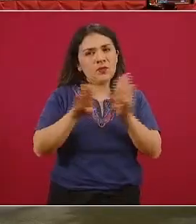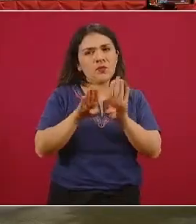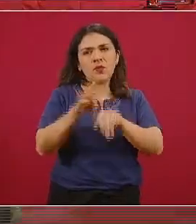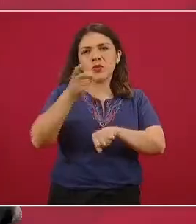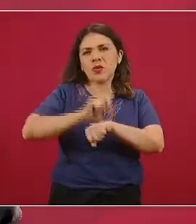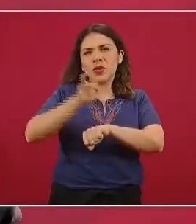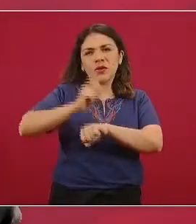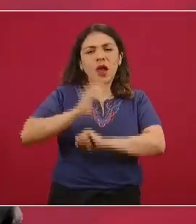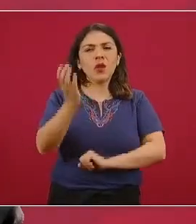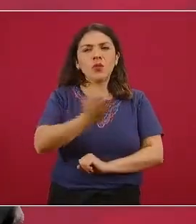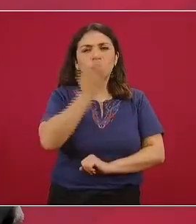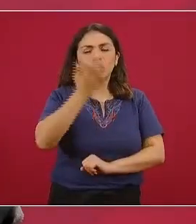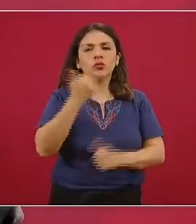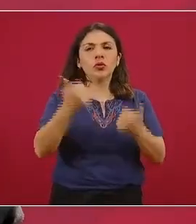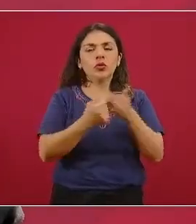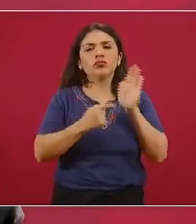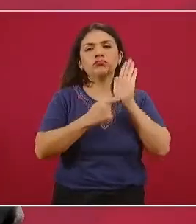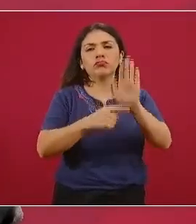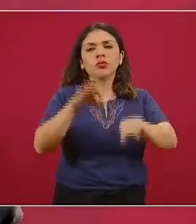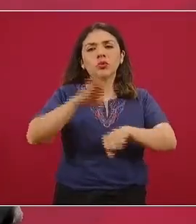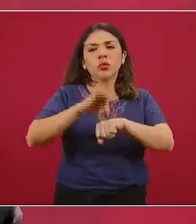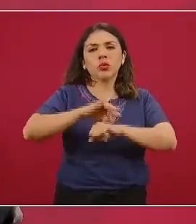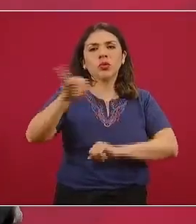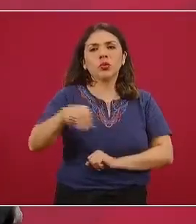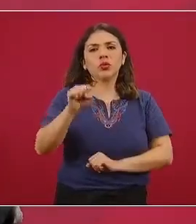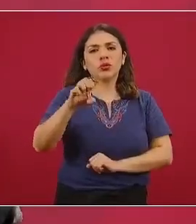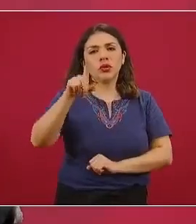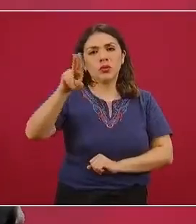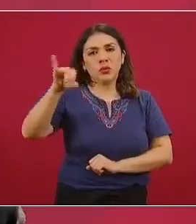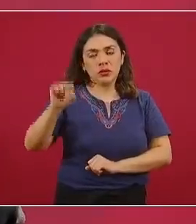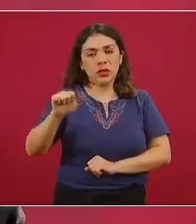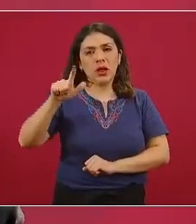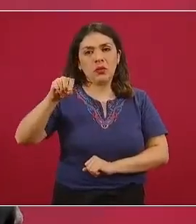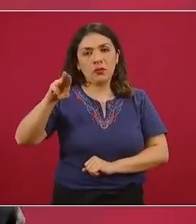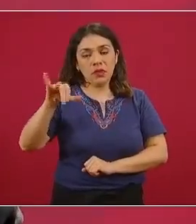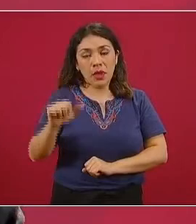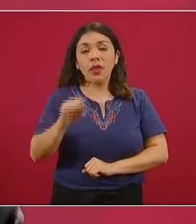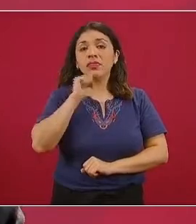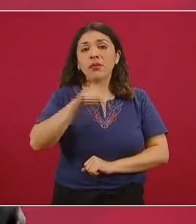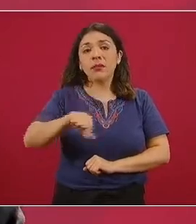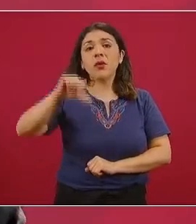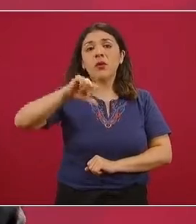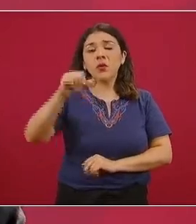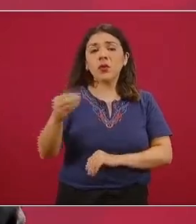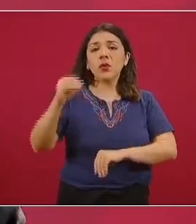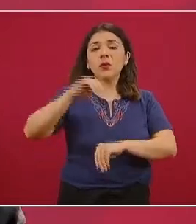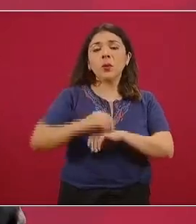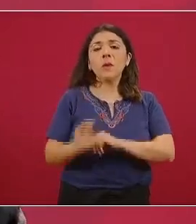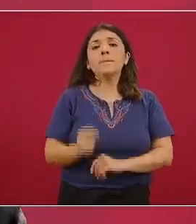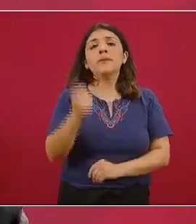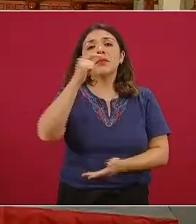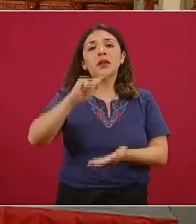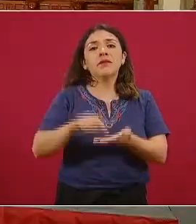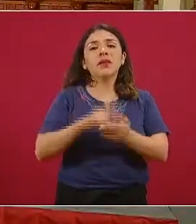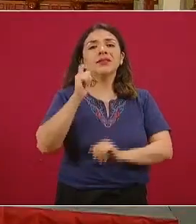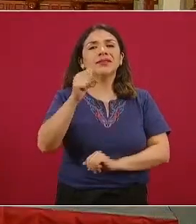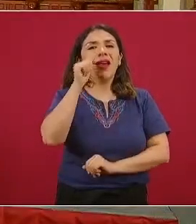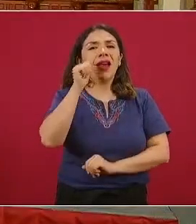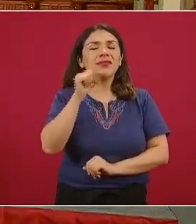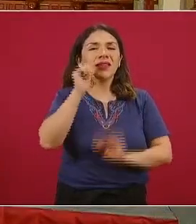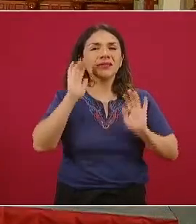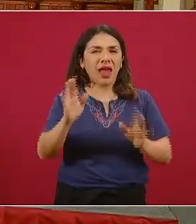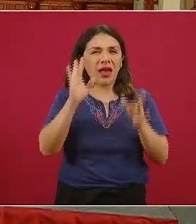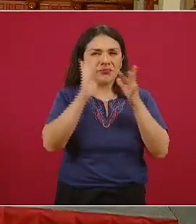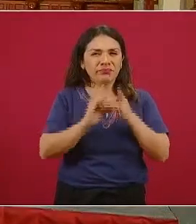diario que presentará el doctor José Luis Salomía, y hoy incorporamos por primera vez lo que ayer explicamos